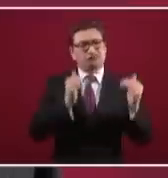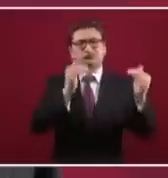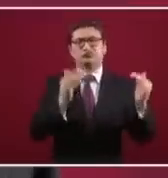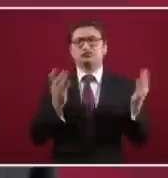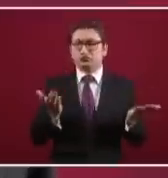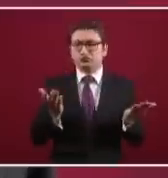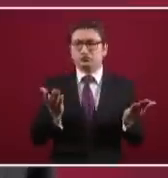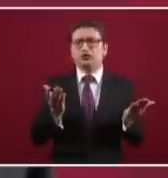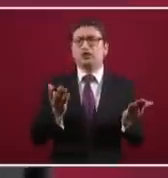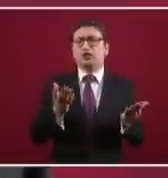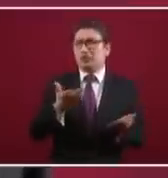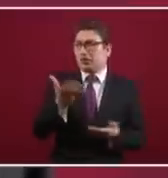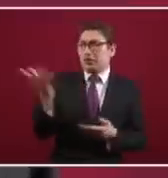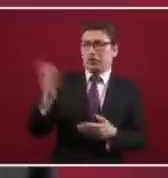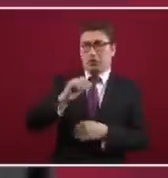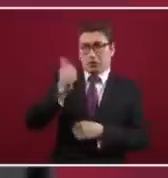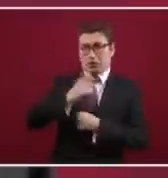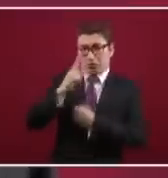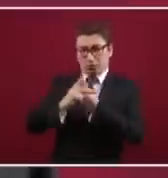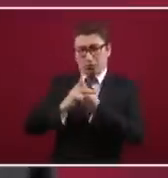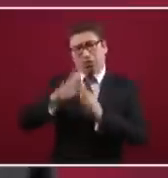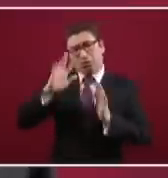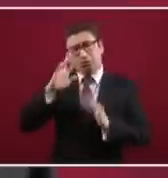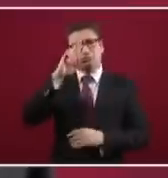Que somos respetuosos por lo mismo